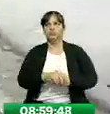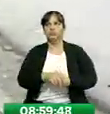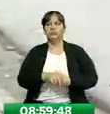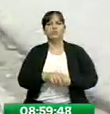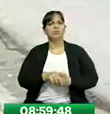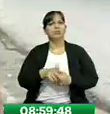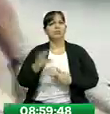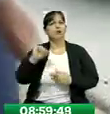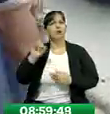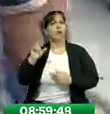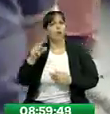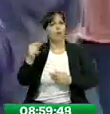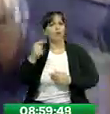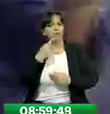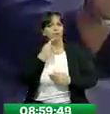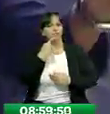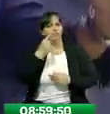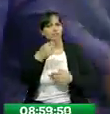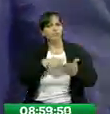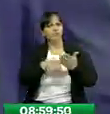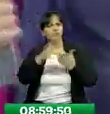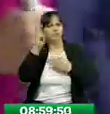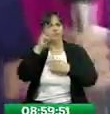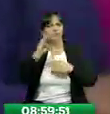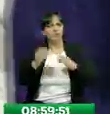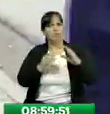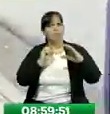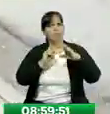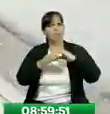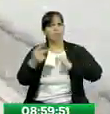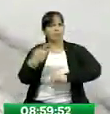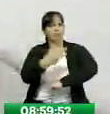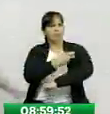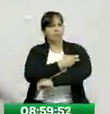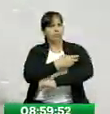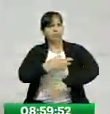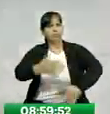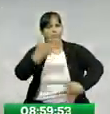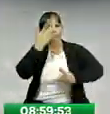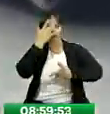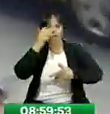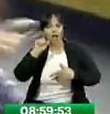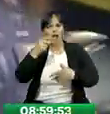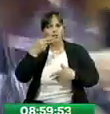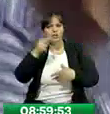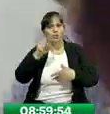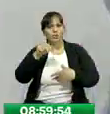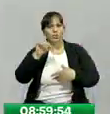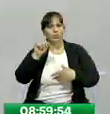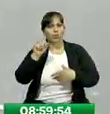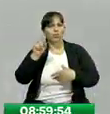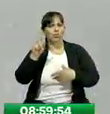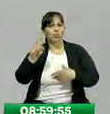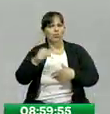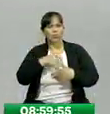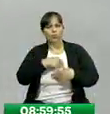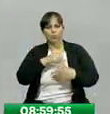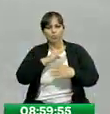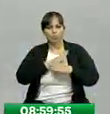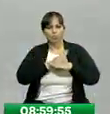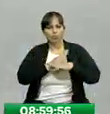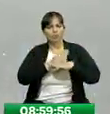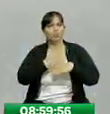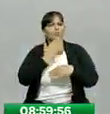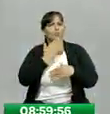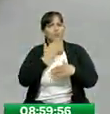todas las documentaciones más adelante compañeros aquí durante la mañana se ha estado revisando a los buses de transporte